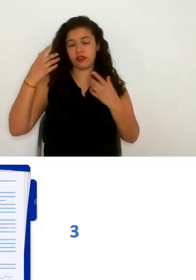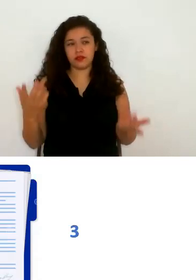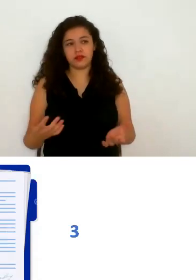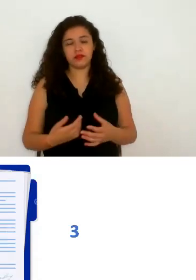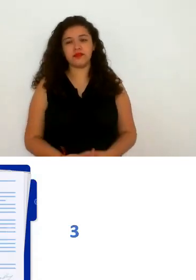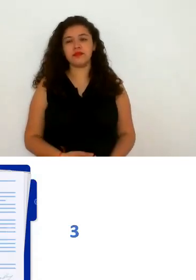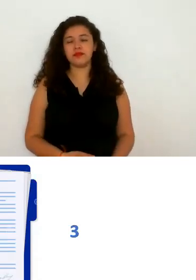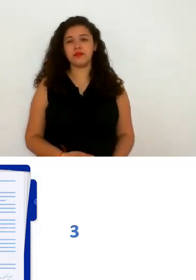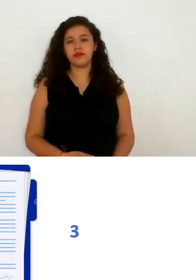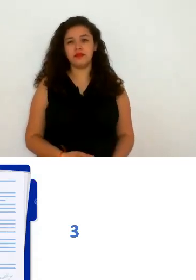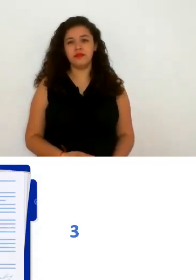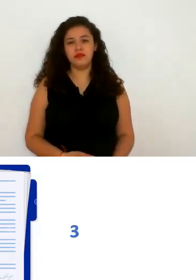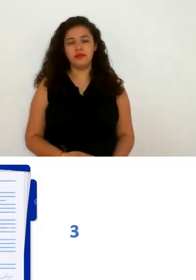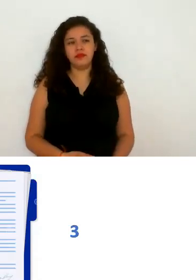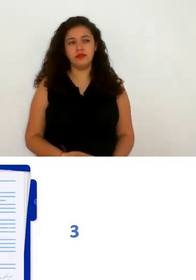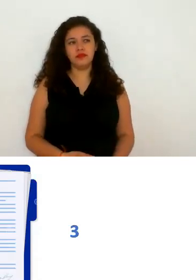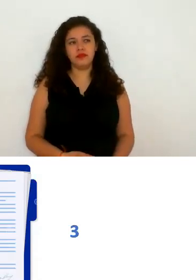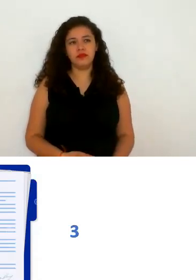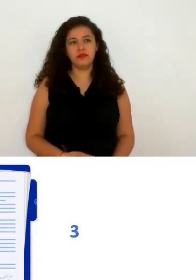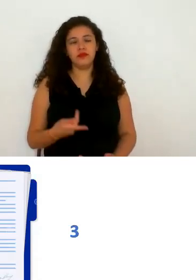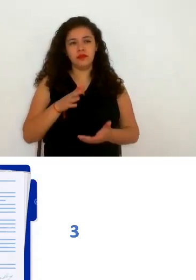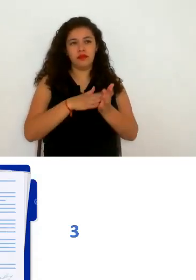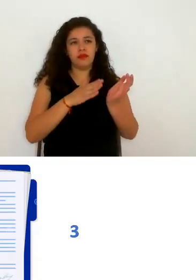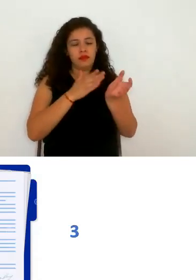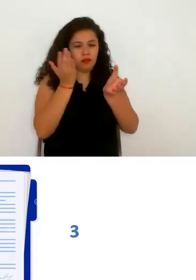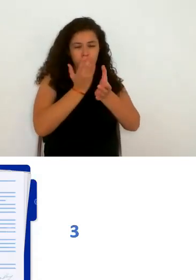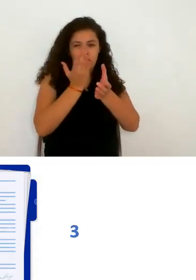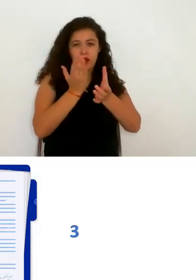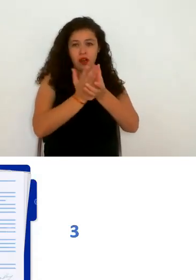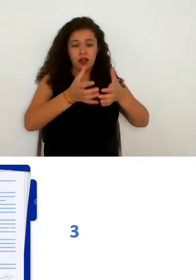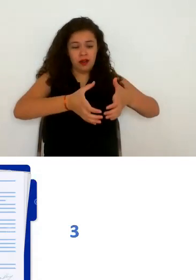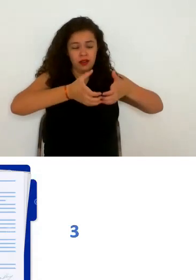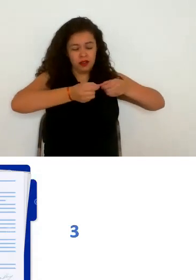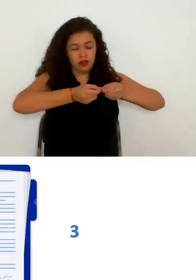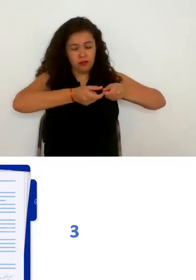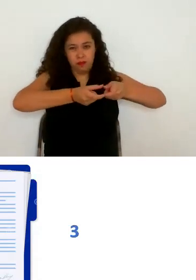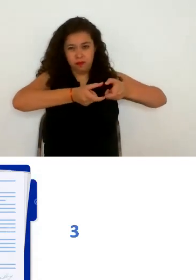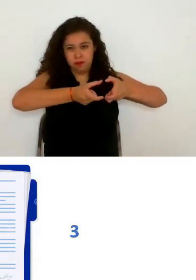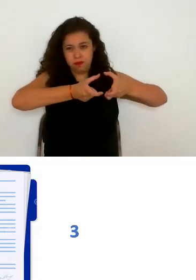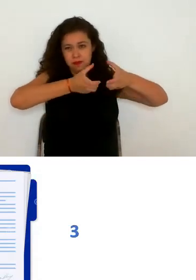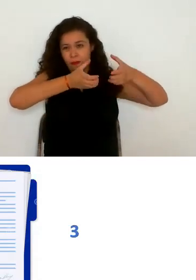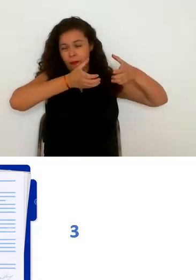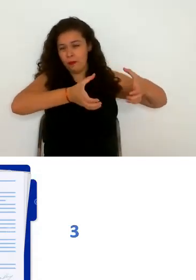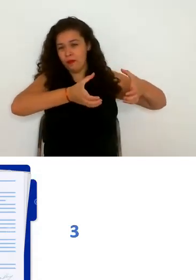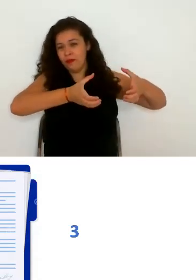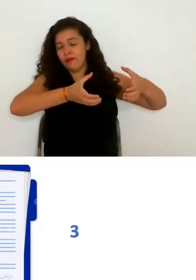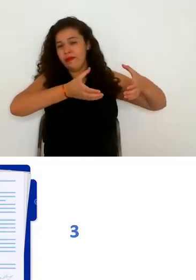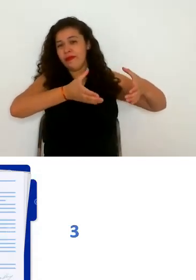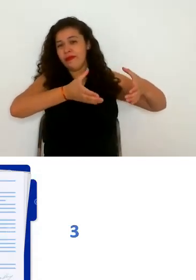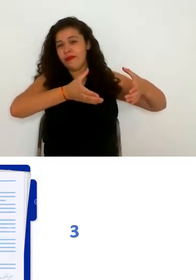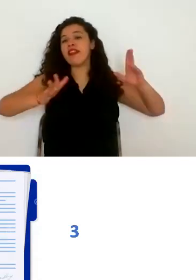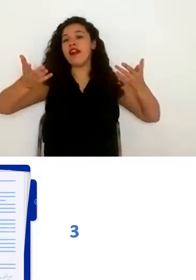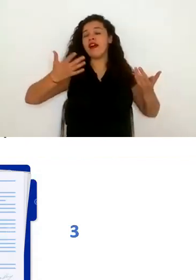expedientes que por la generación de documentos se vuelven muy gruesos y que tradicionalmente